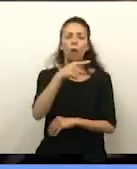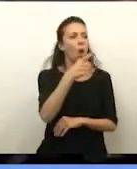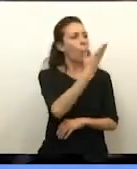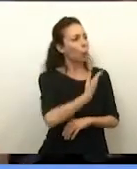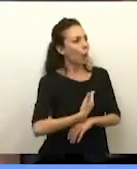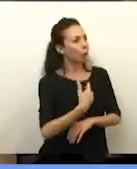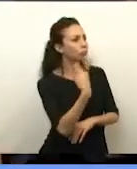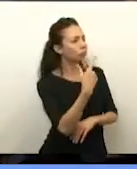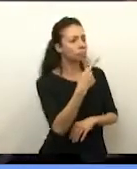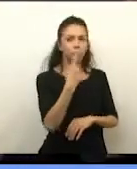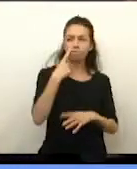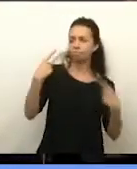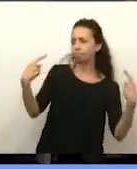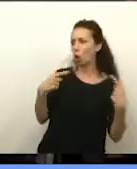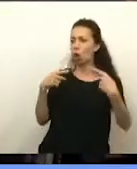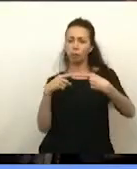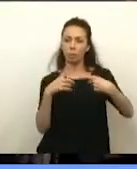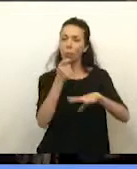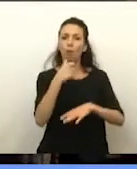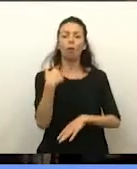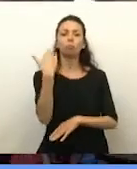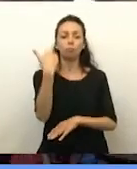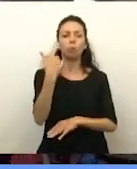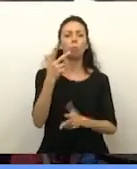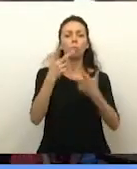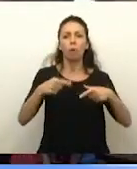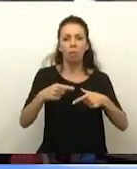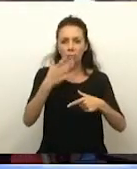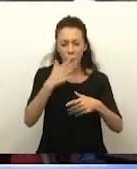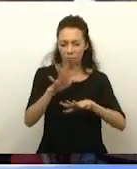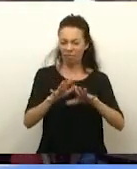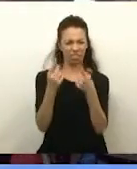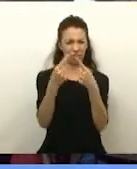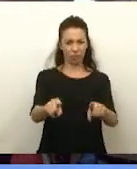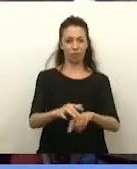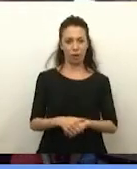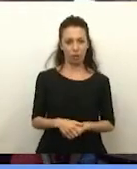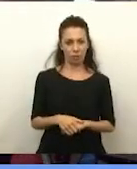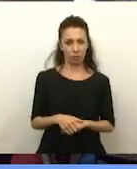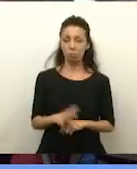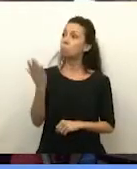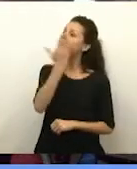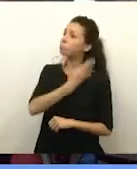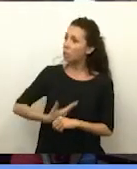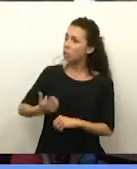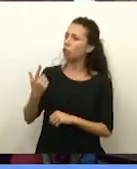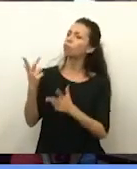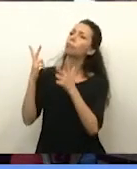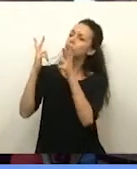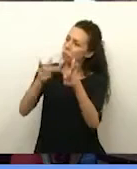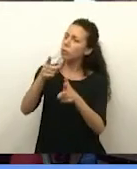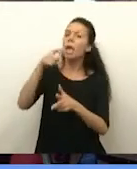en lo que dicen y después en lo que hacen es decir uno le escucha decir al presidente este es el país